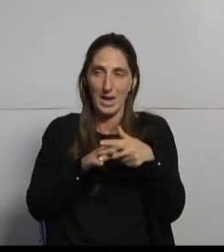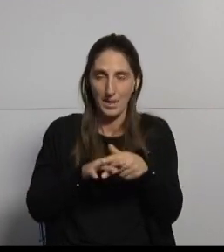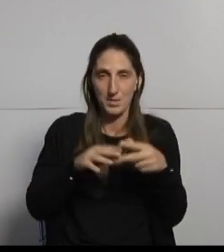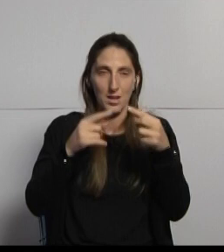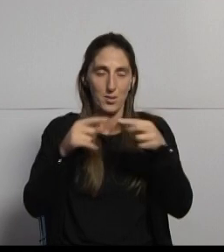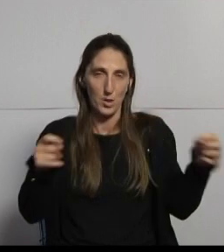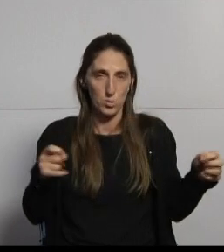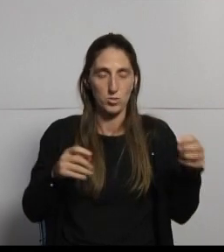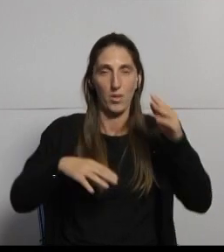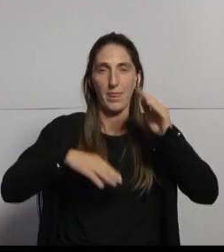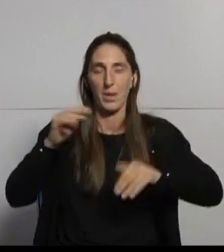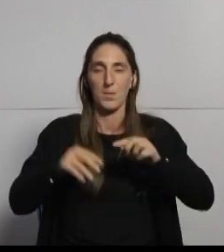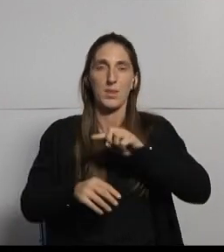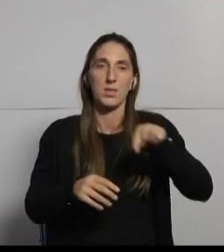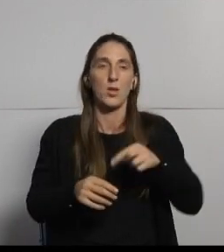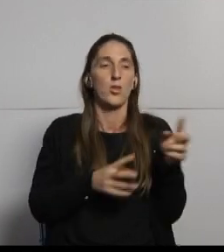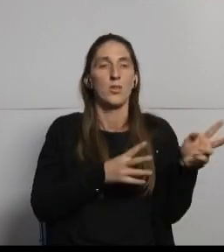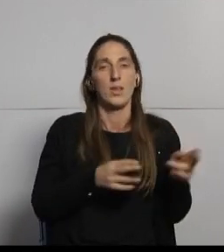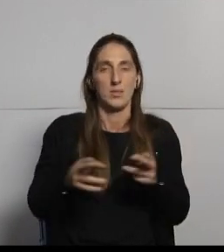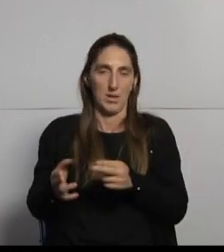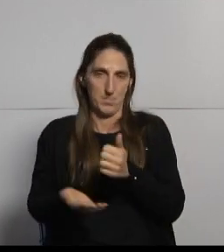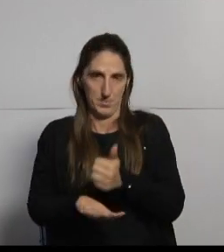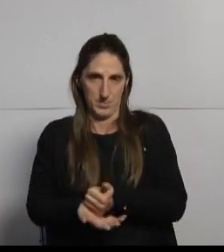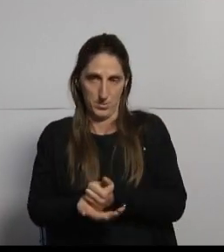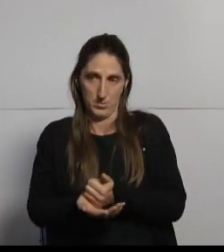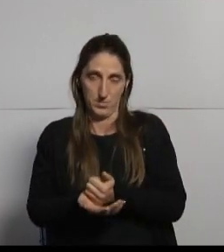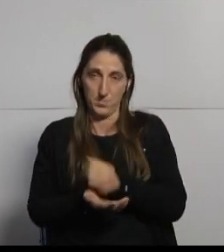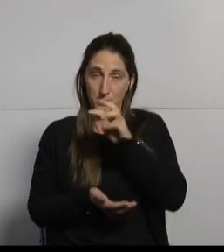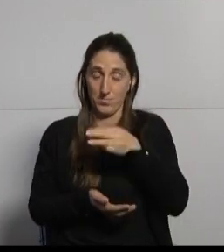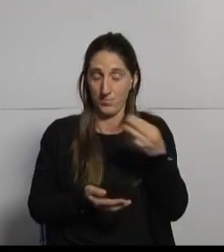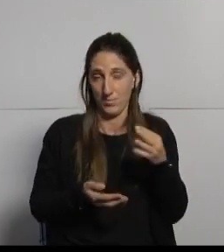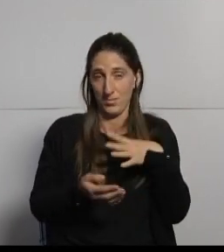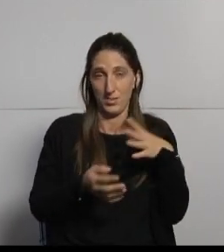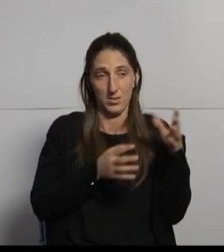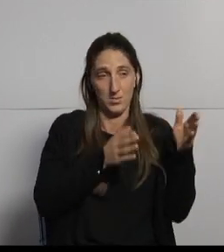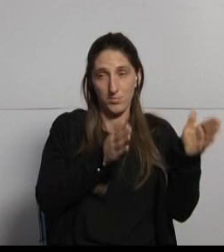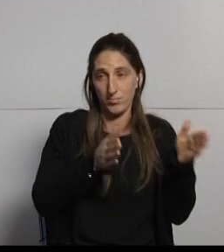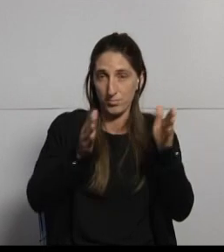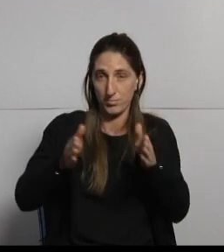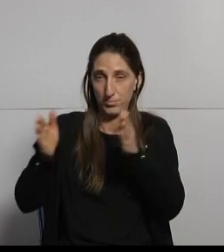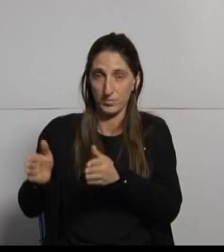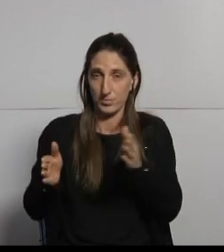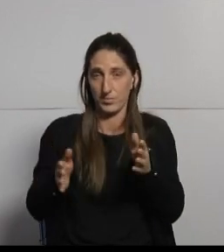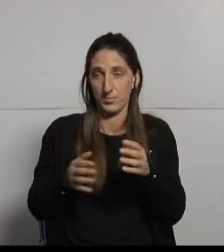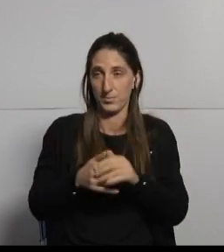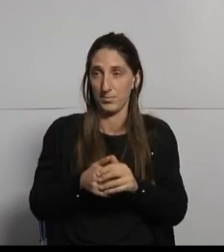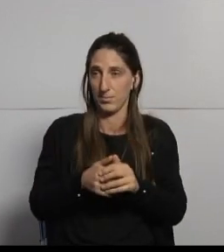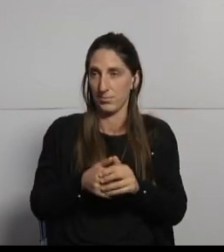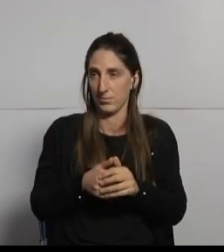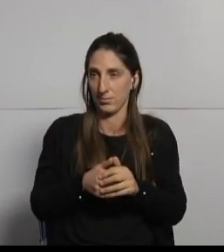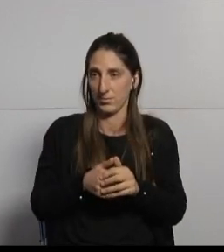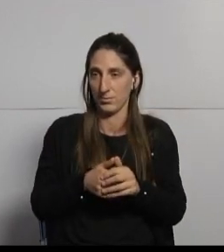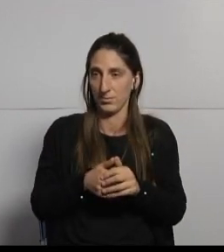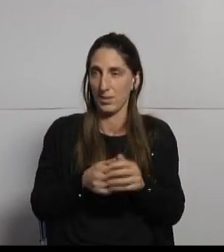de la etapa en la que nosotros podamos trabajar. Es una plataforma que está basada en contenedores y corre sobre Red Hat OpenShift y la